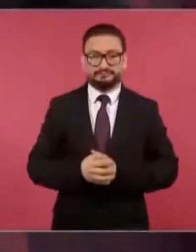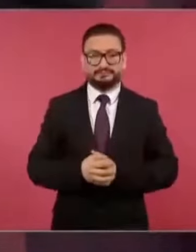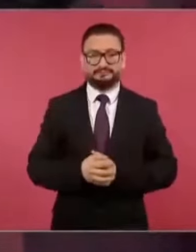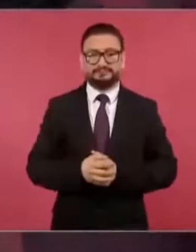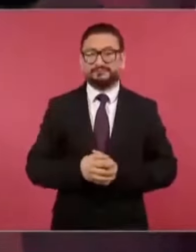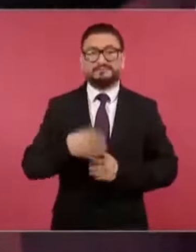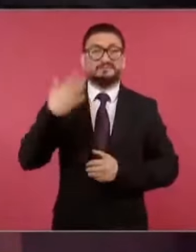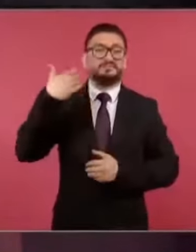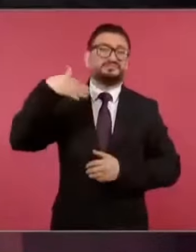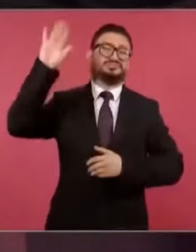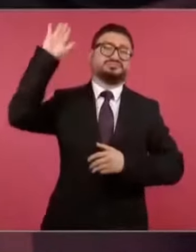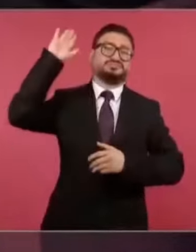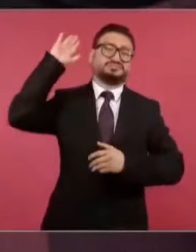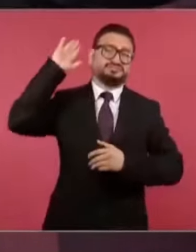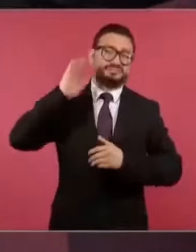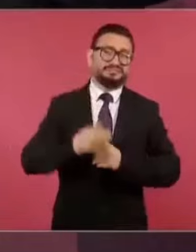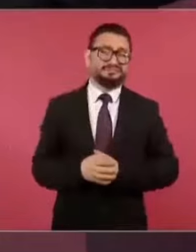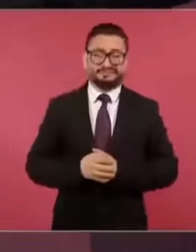¿desde cuándo